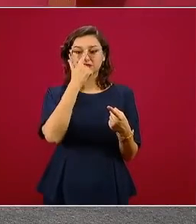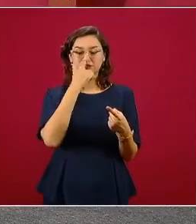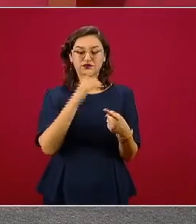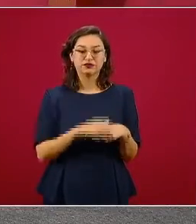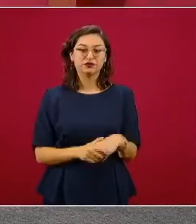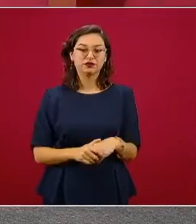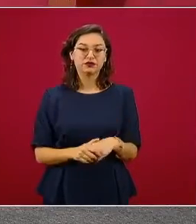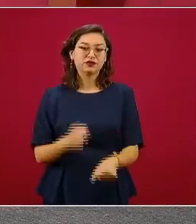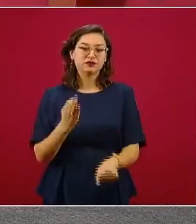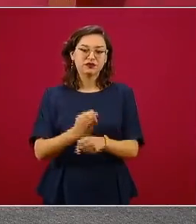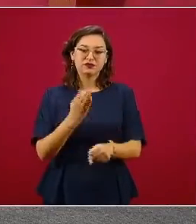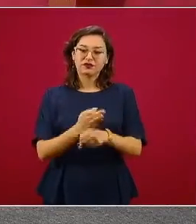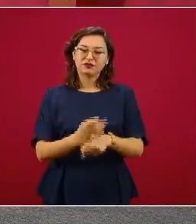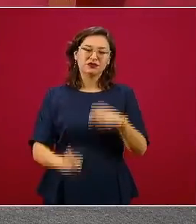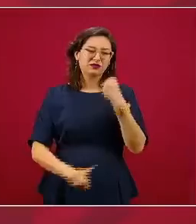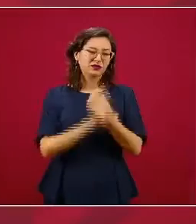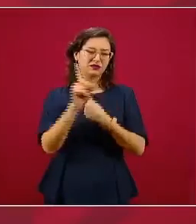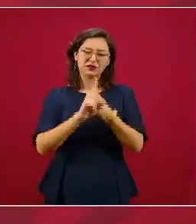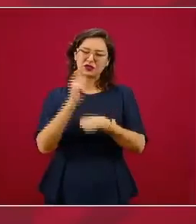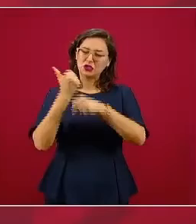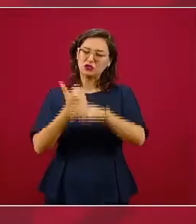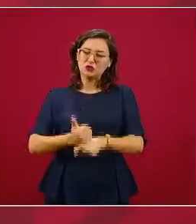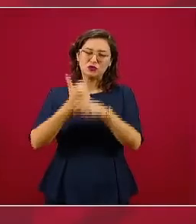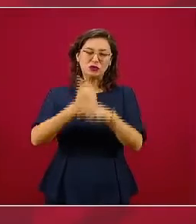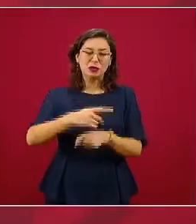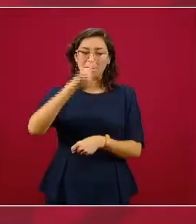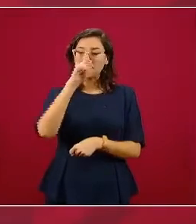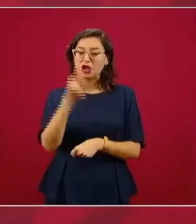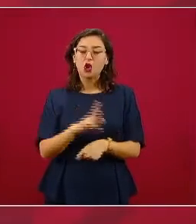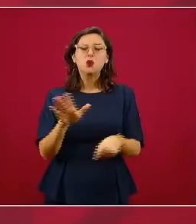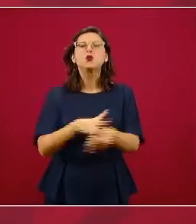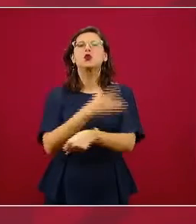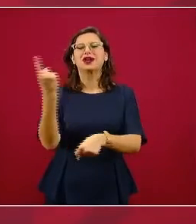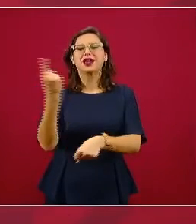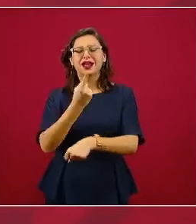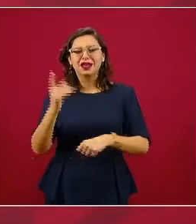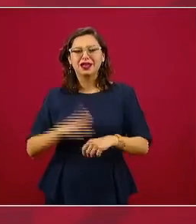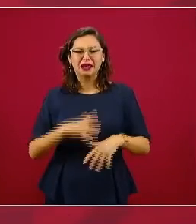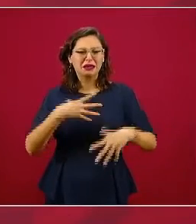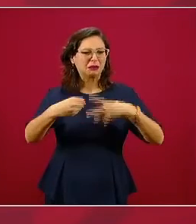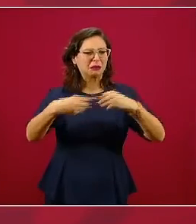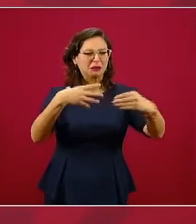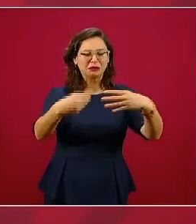padeciendo más por las enfermedades crónicas